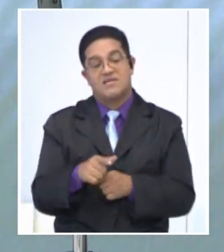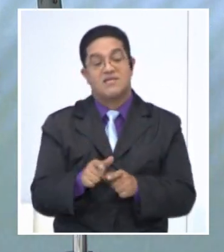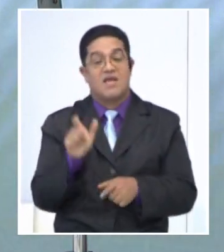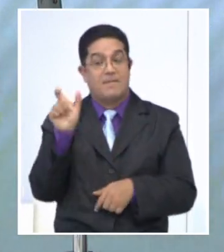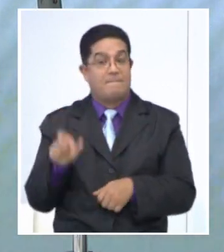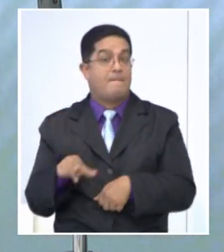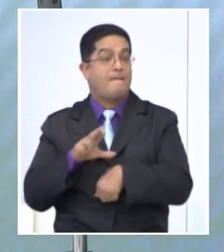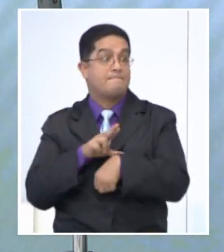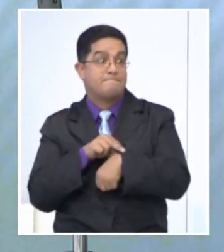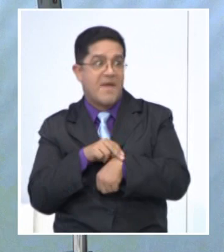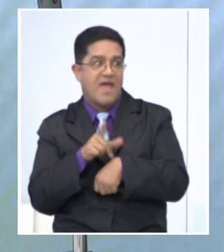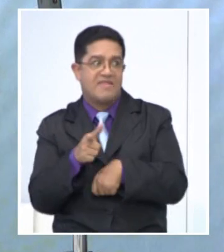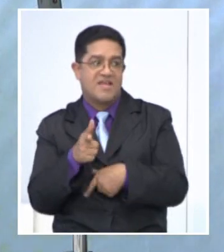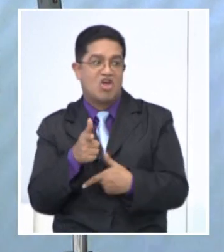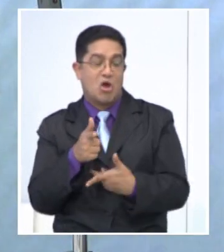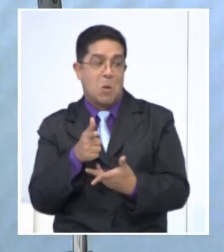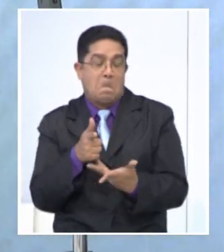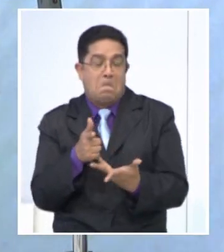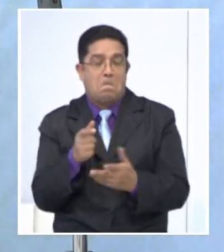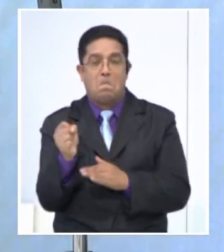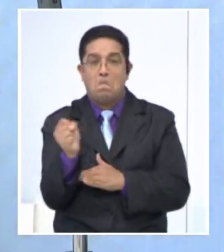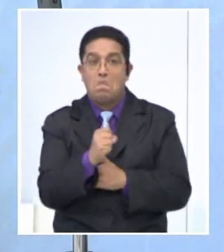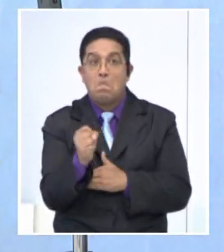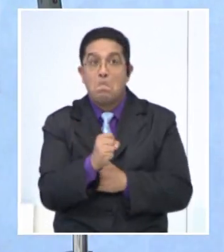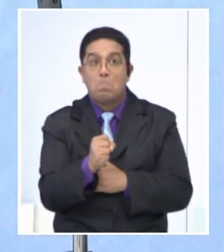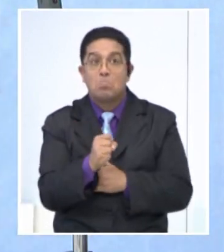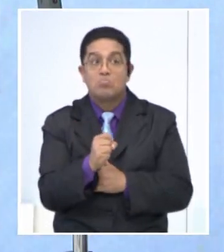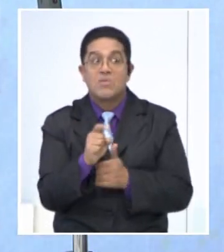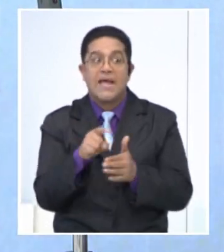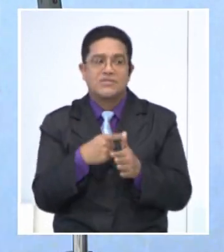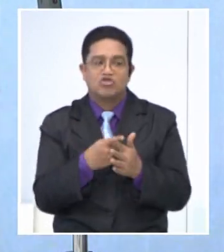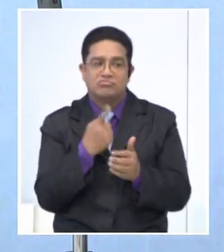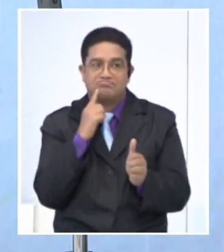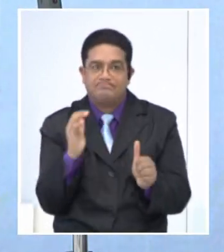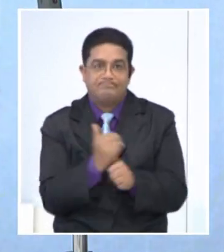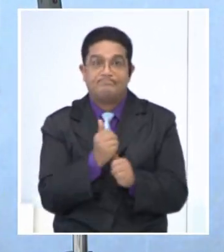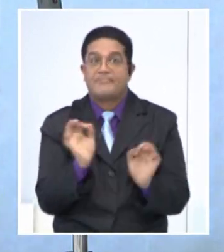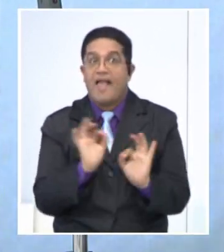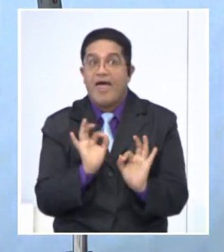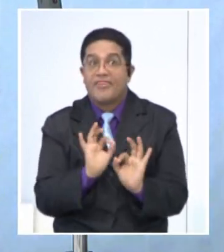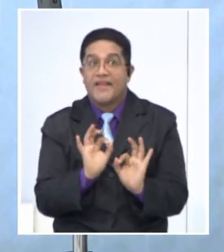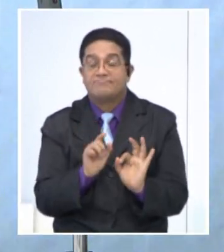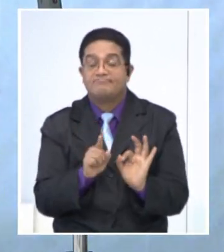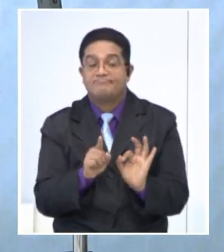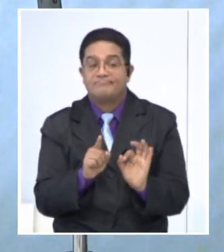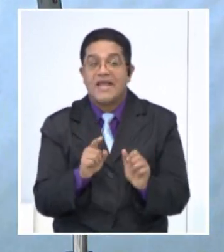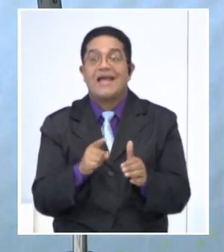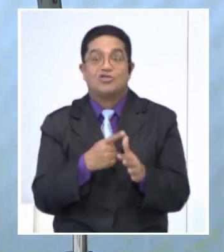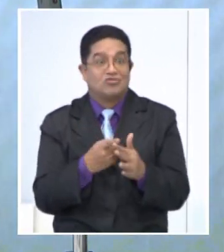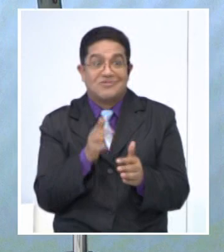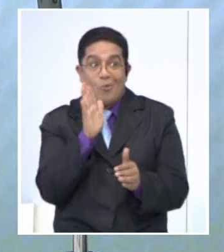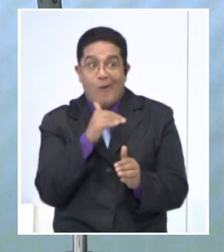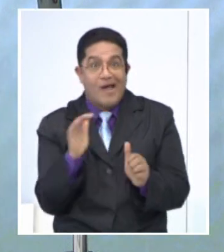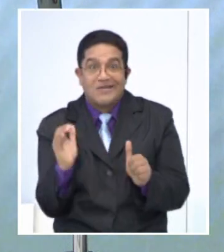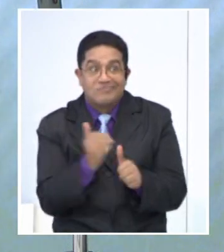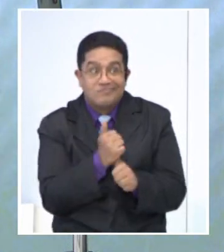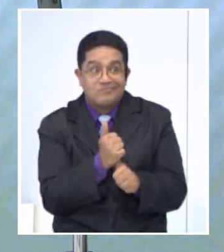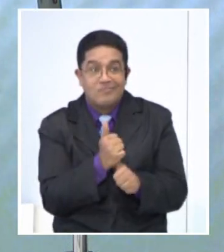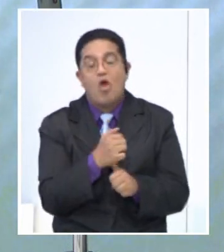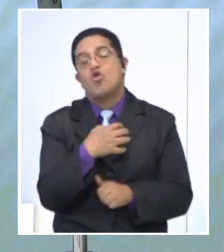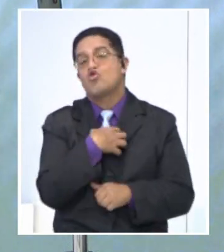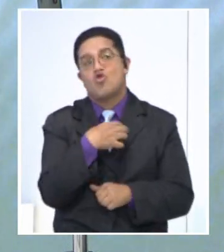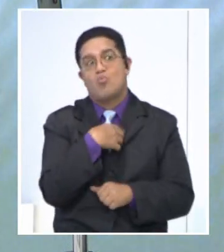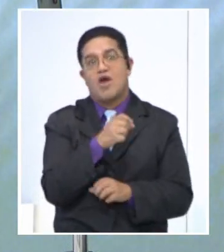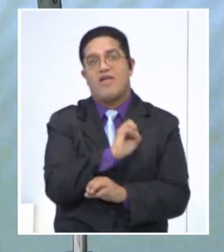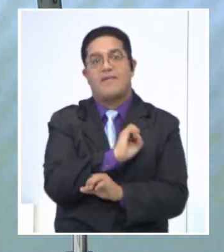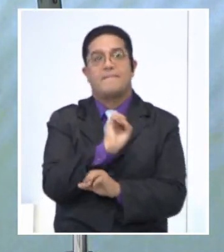da la importancia adecuada, pues no la va a diagnosticar. Y si no la diagnosticas, no la vas a poder referir al especialista correcto. Y la